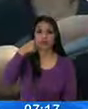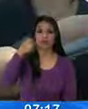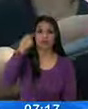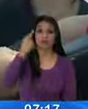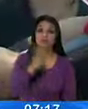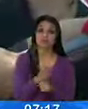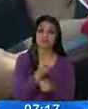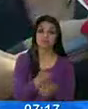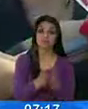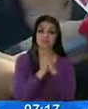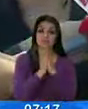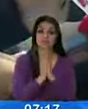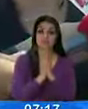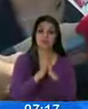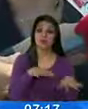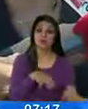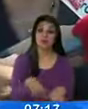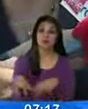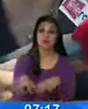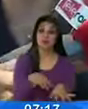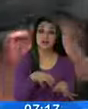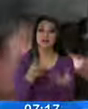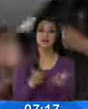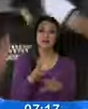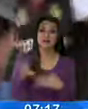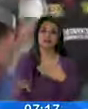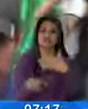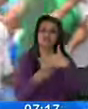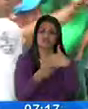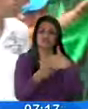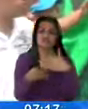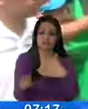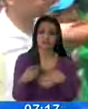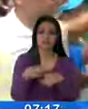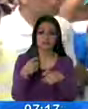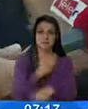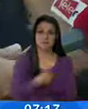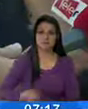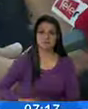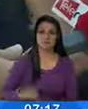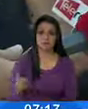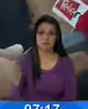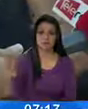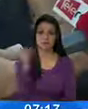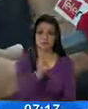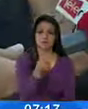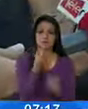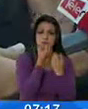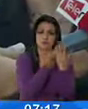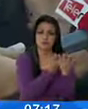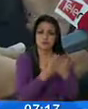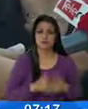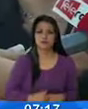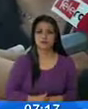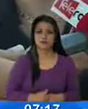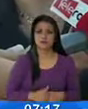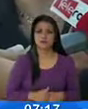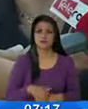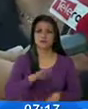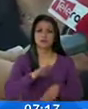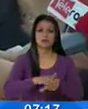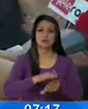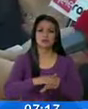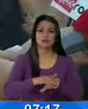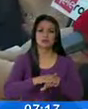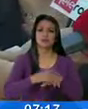ello piden que en estas diligencias se incluya también la declaración del expresidente. Esto en cuanto a la situación de los medios